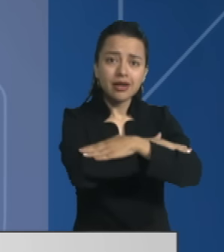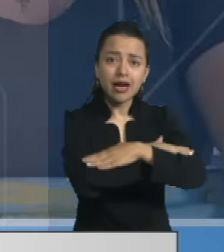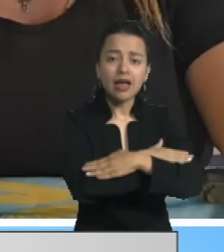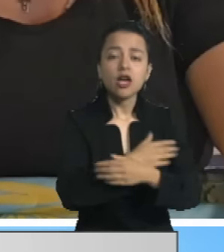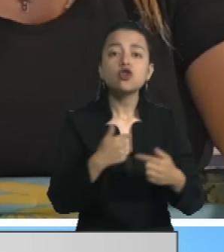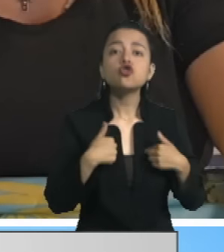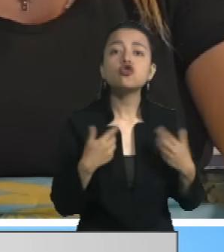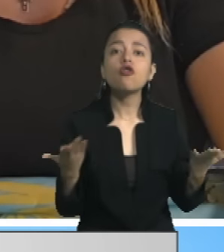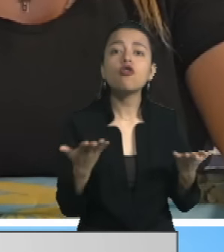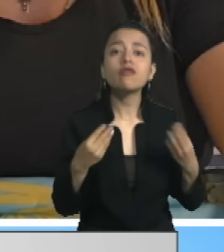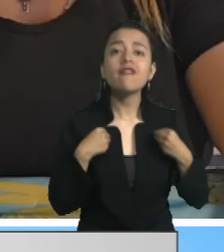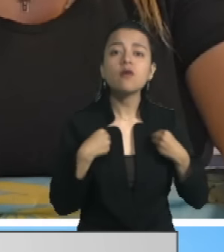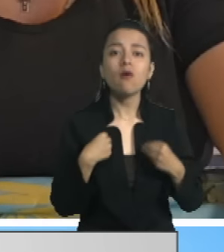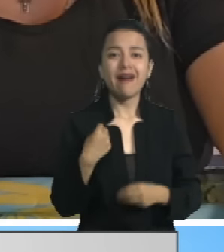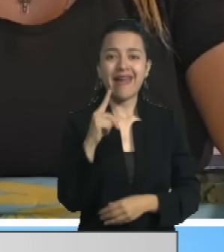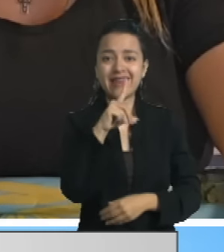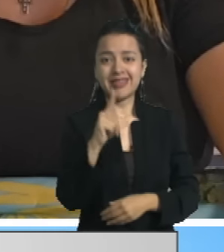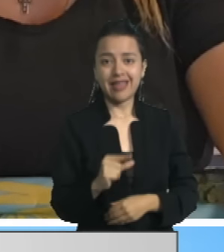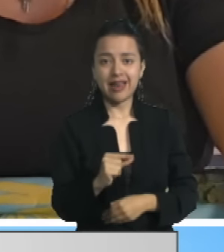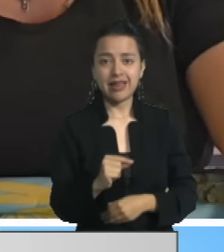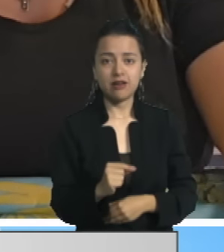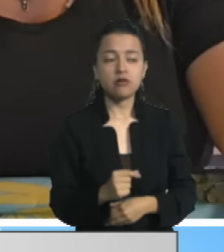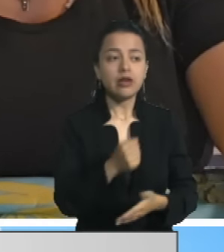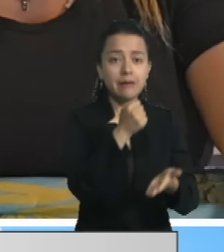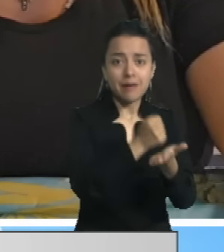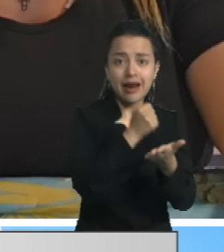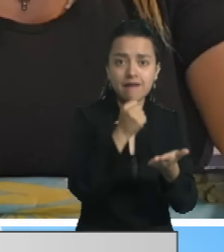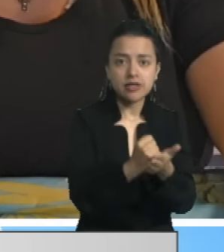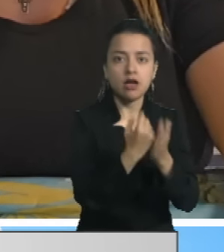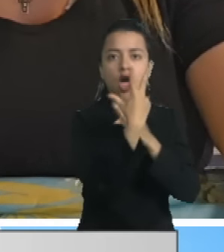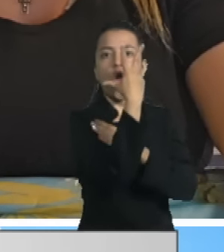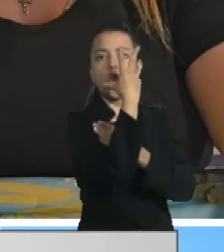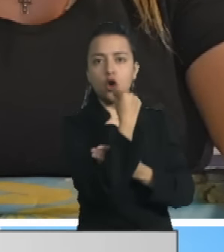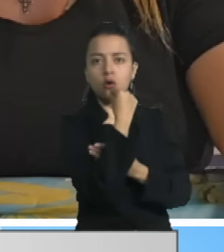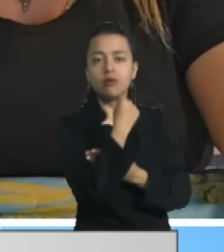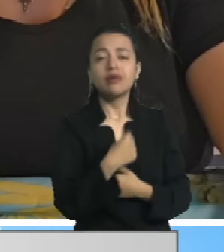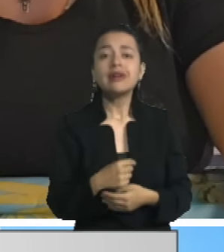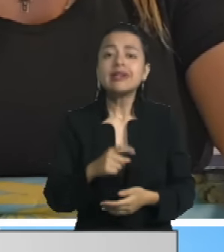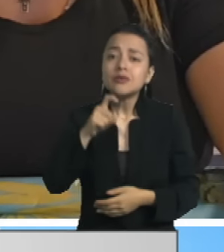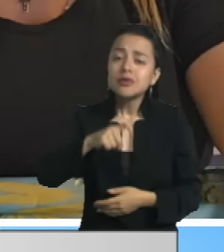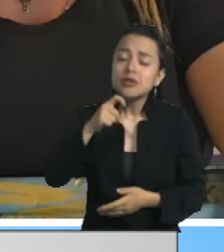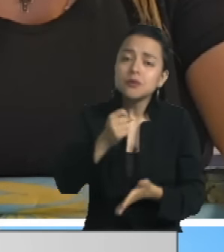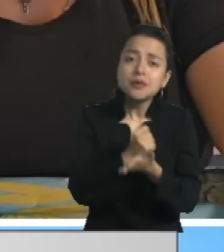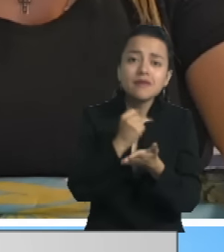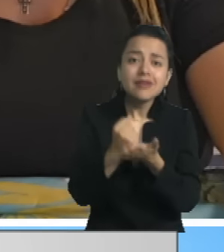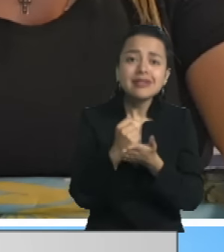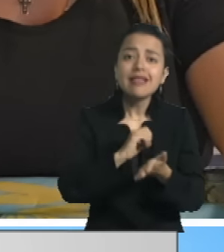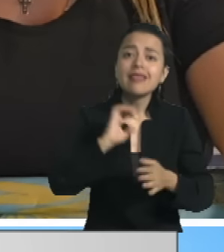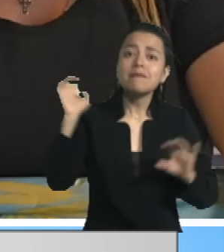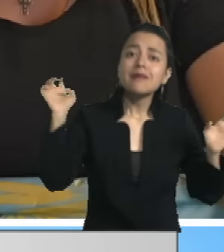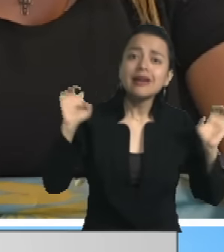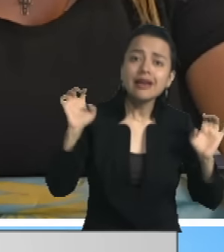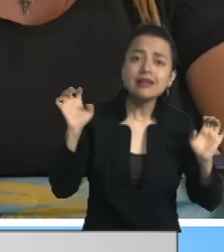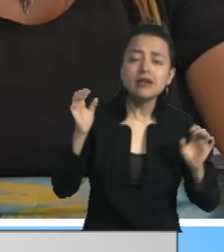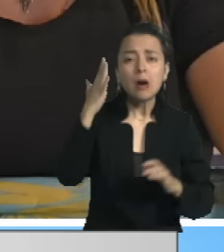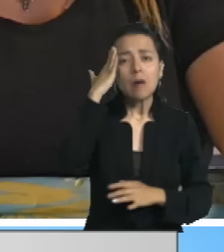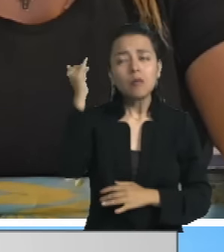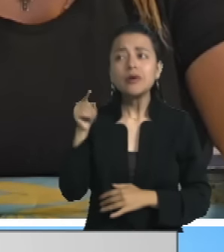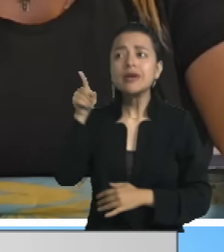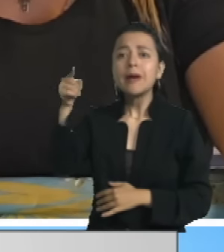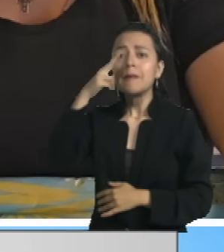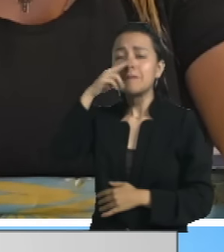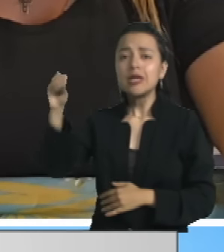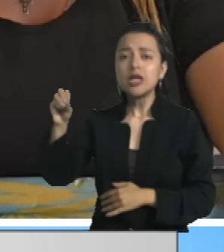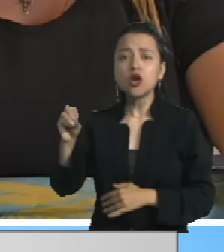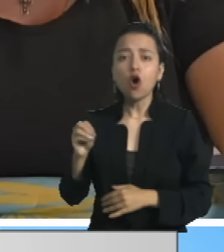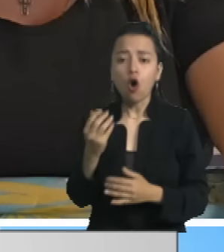vivo en Italia y me negaron la visa yo estoy pidiendo una visa de emergencia porque mi hijo está completamente paralizado él no mueve